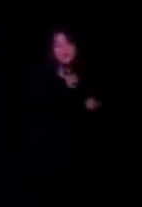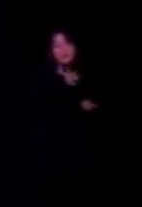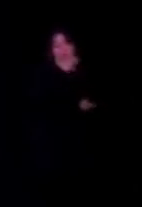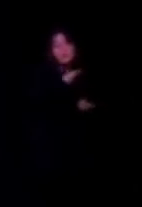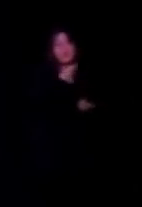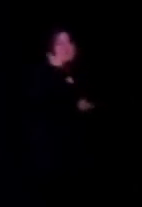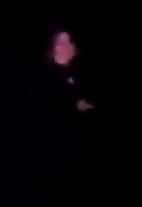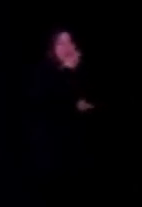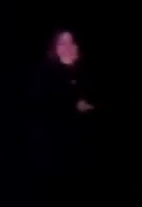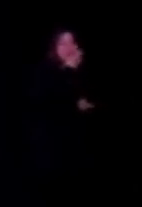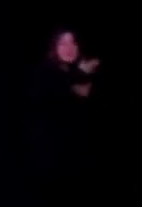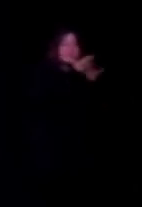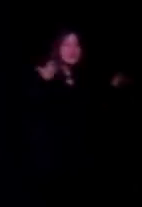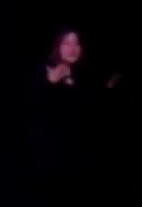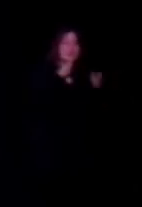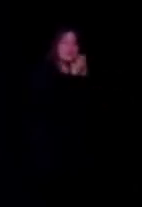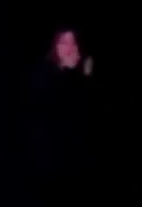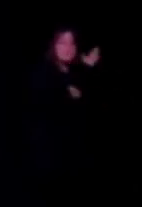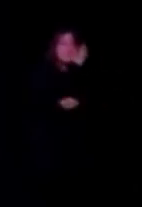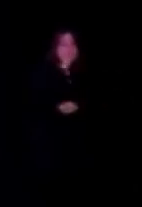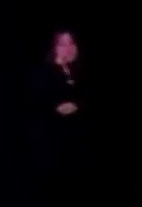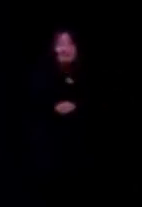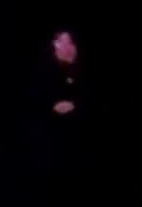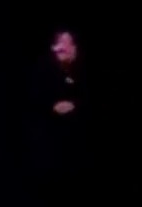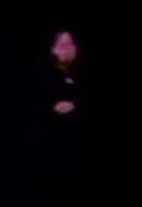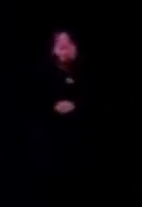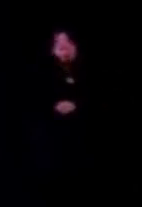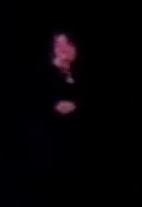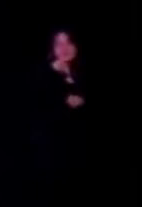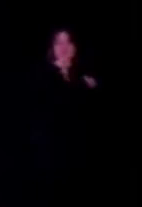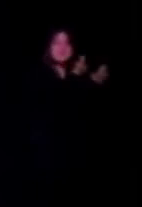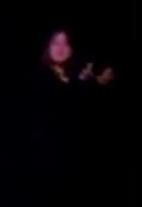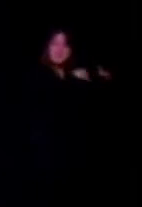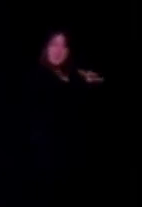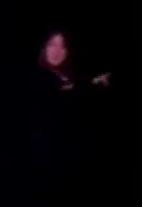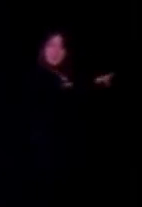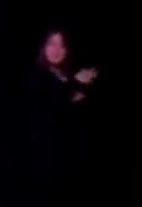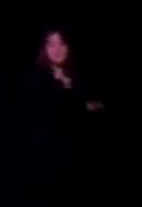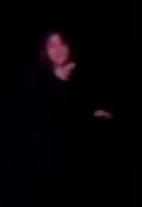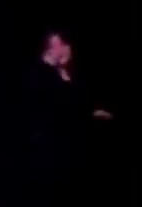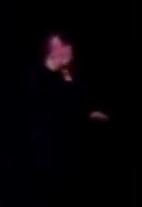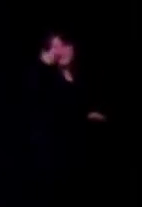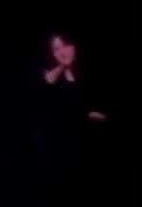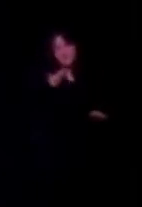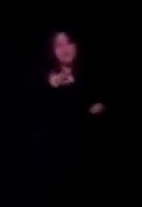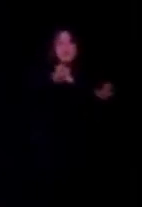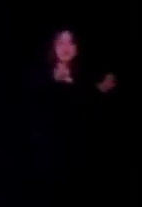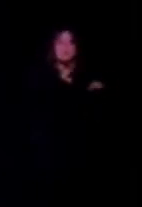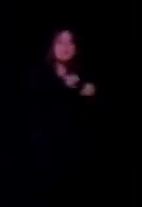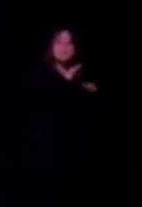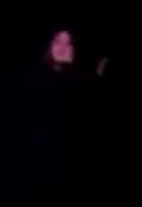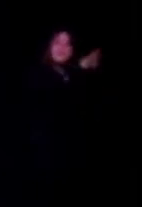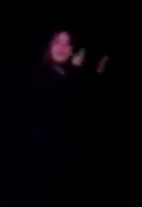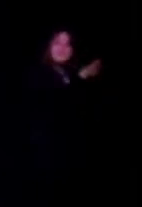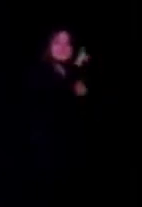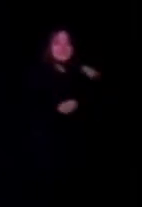un documento a la biblioteca interesante que muchos no han leído y que os puede dar pistas y si no lo pedís salvo el